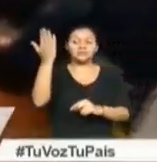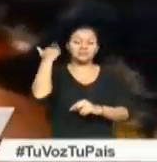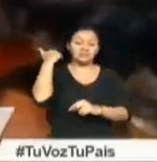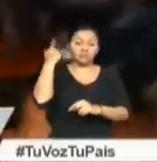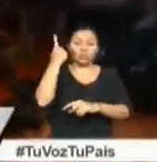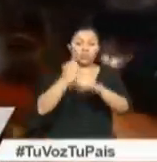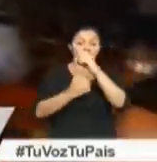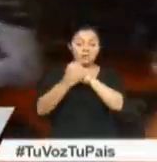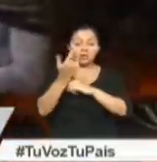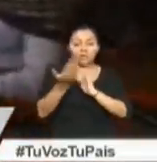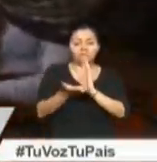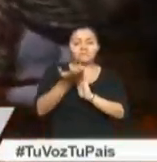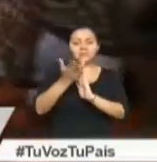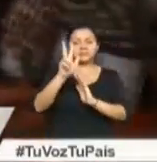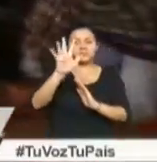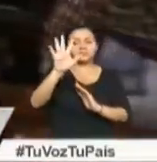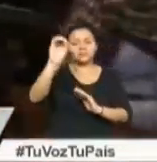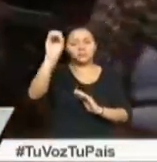pasado.